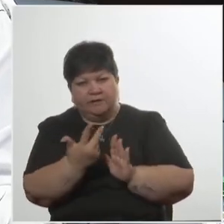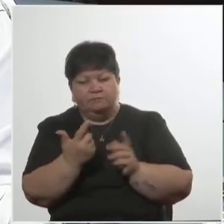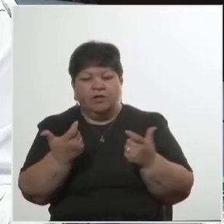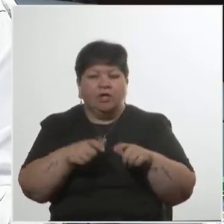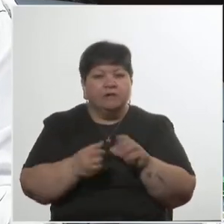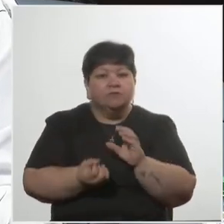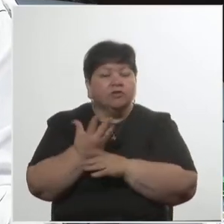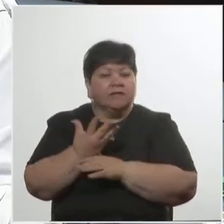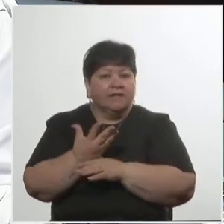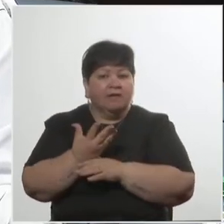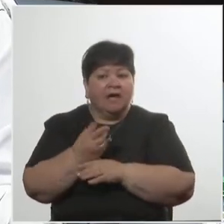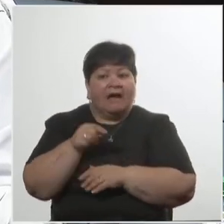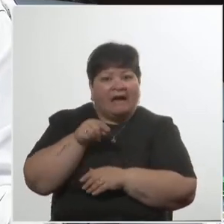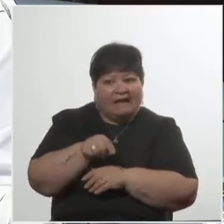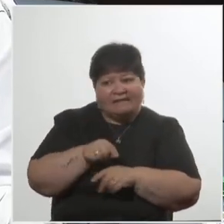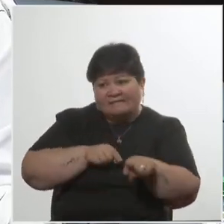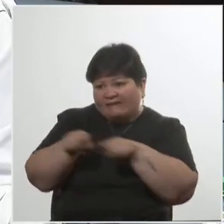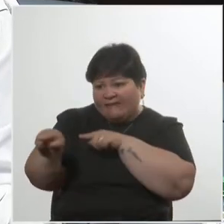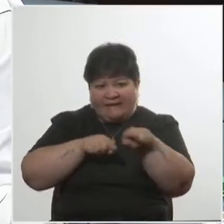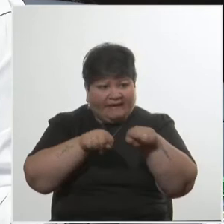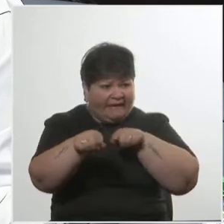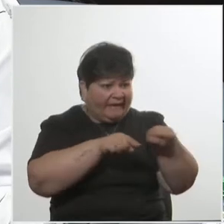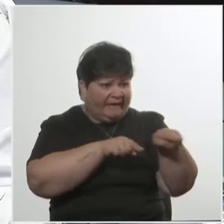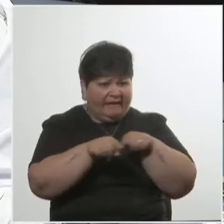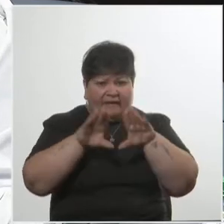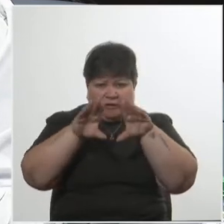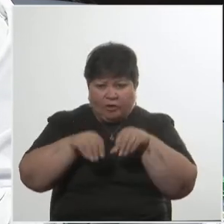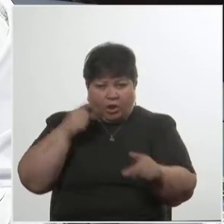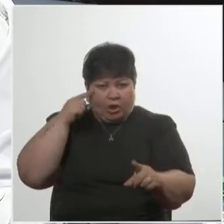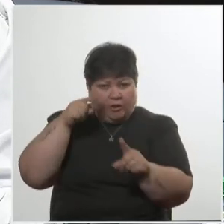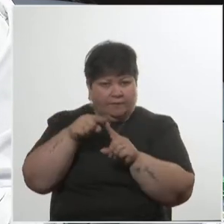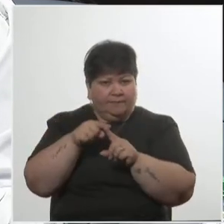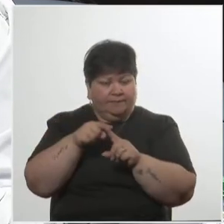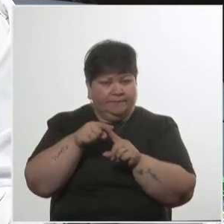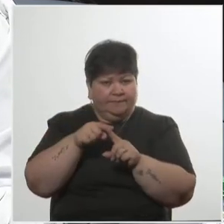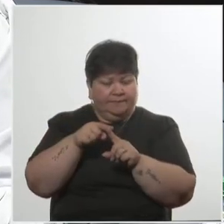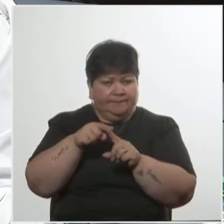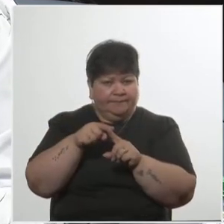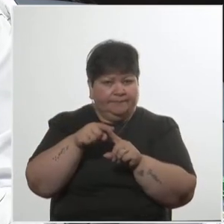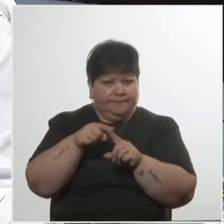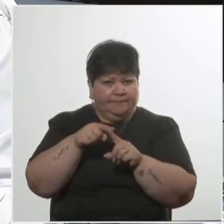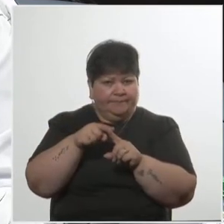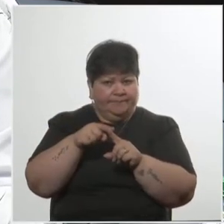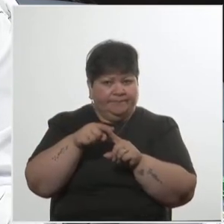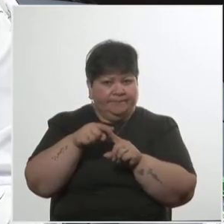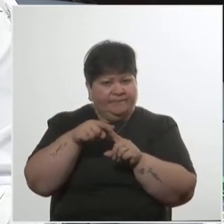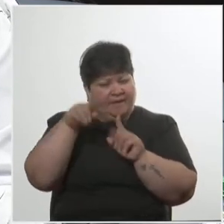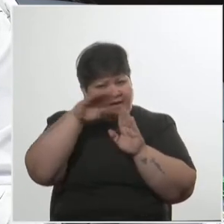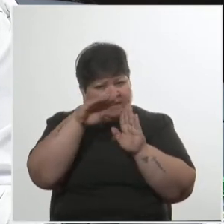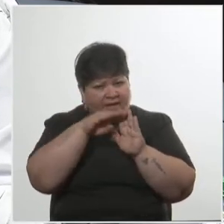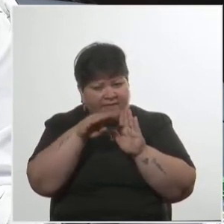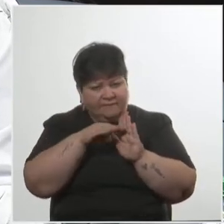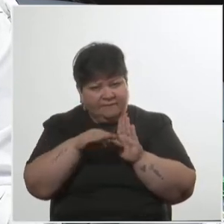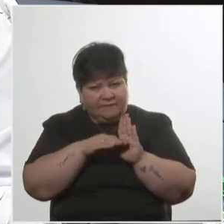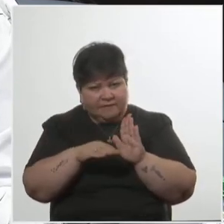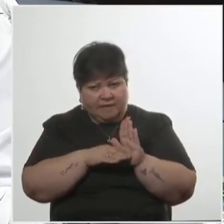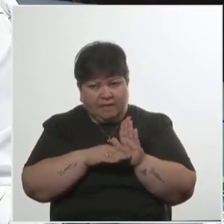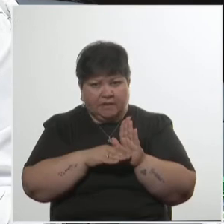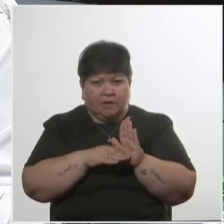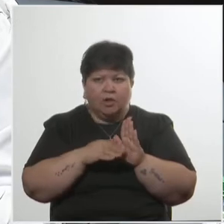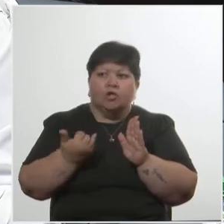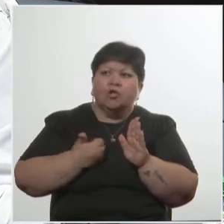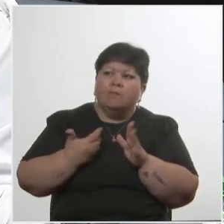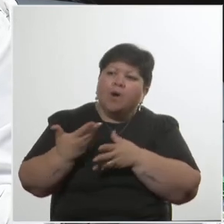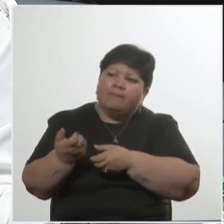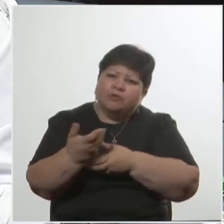una comisión y allí se delegaba todos los cometidos de establecer la reparación